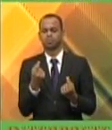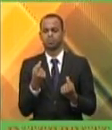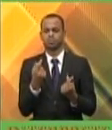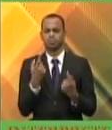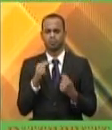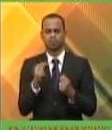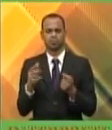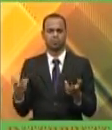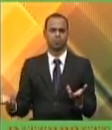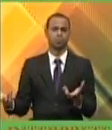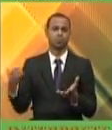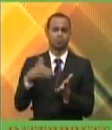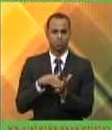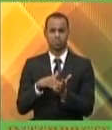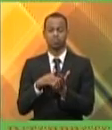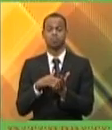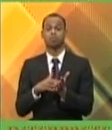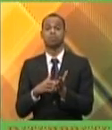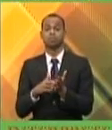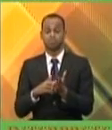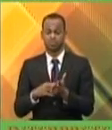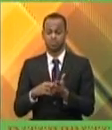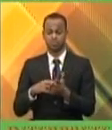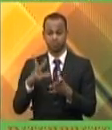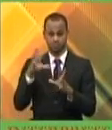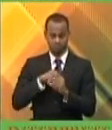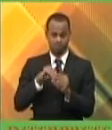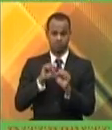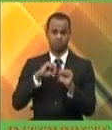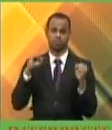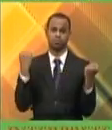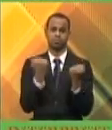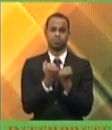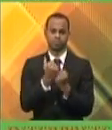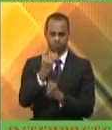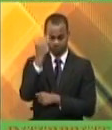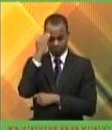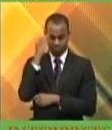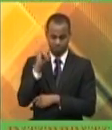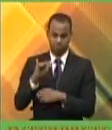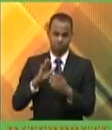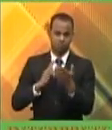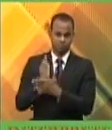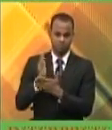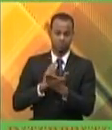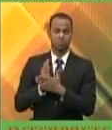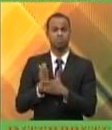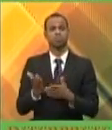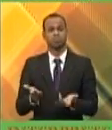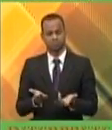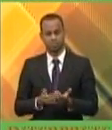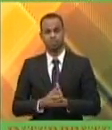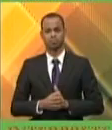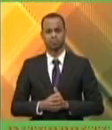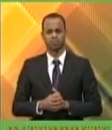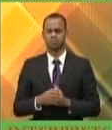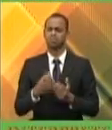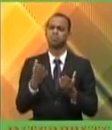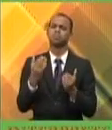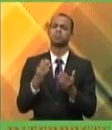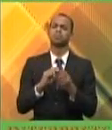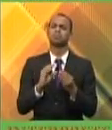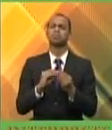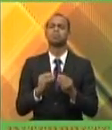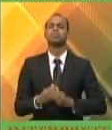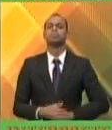recuperando e incorporando a la sociedad reconociendo esos derechos que tienen porque son seres cuéntanos